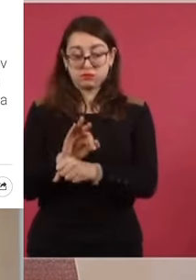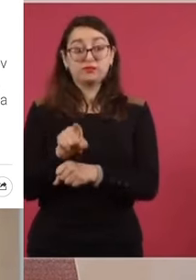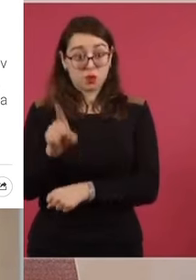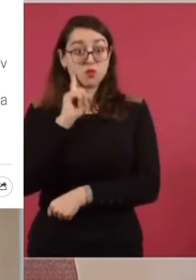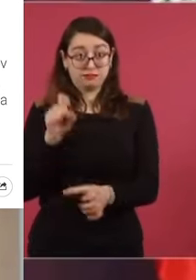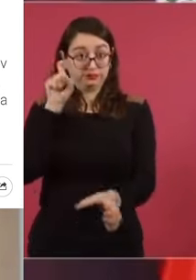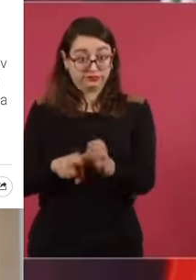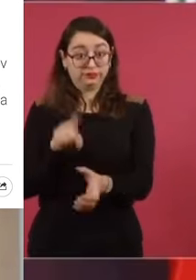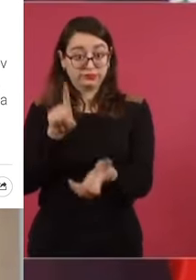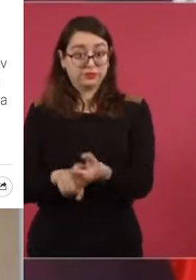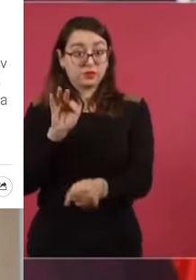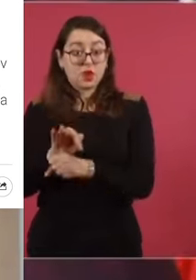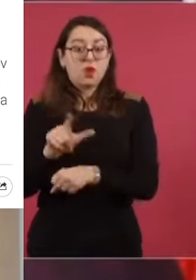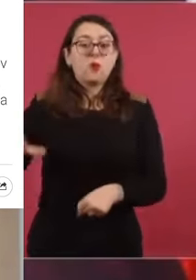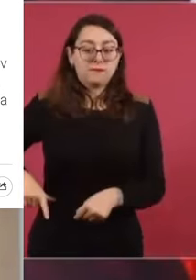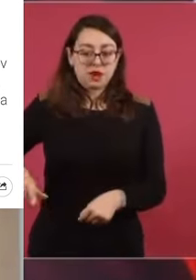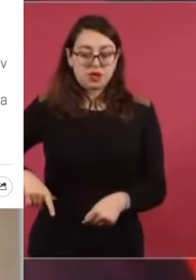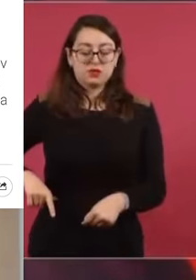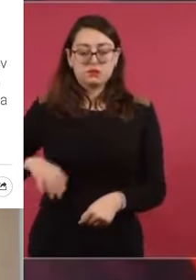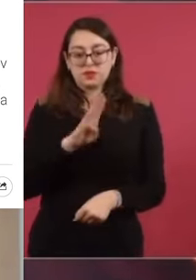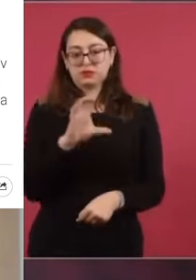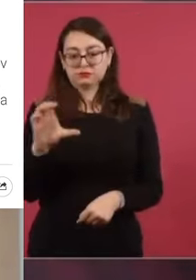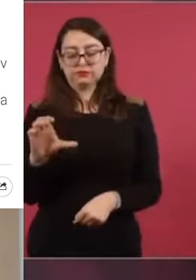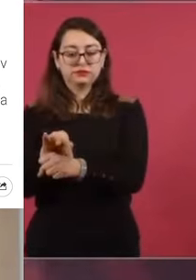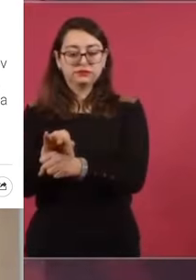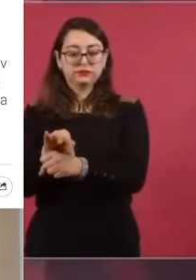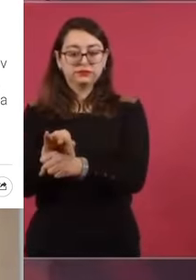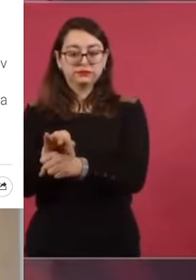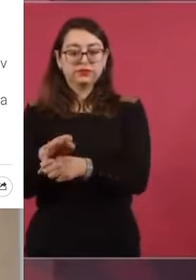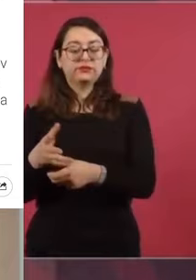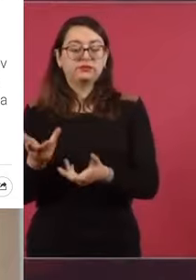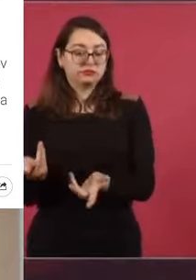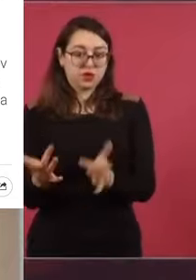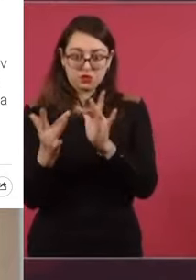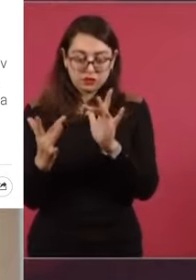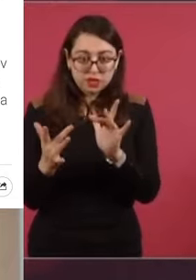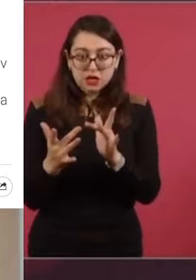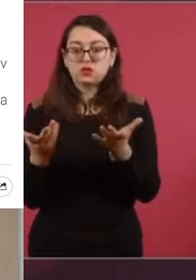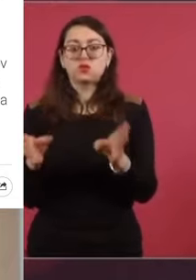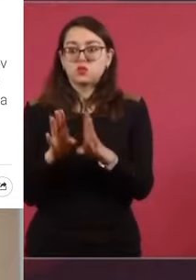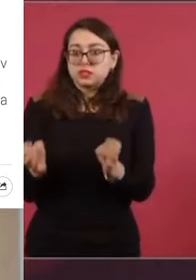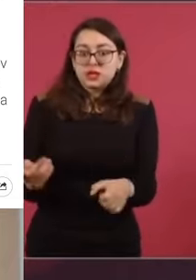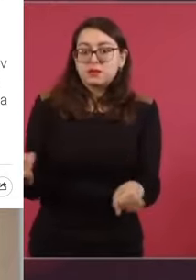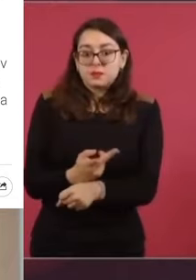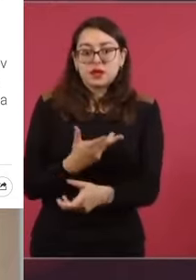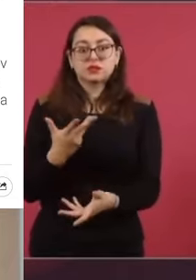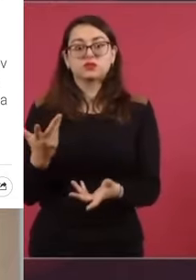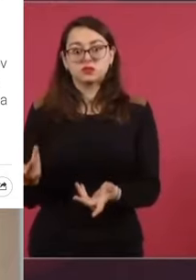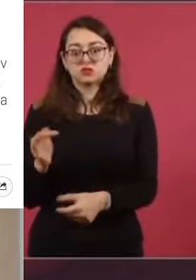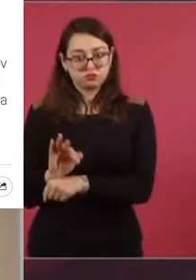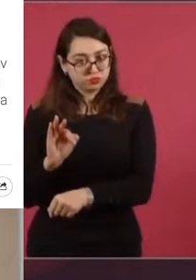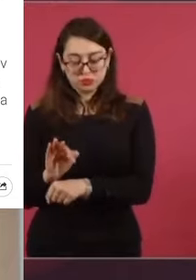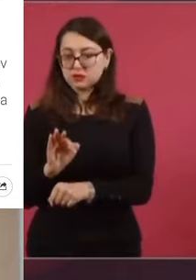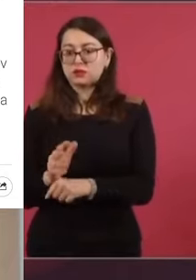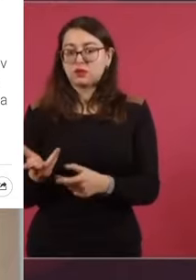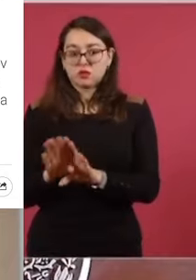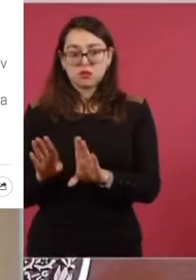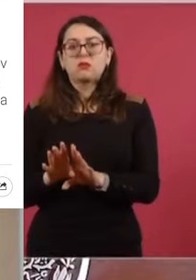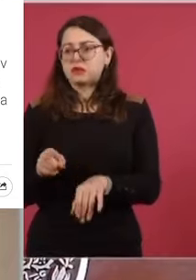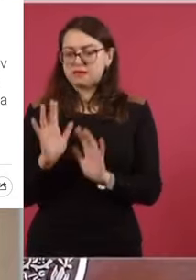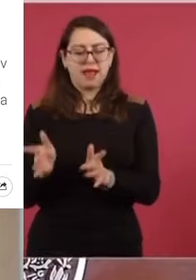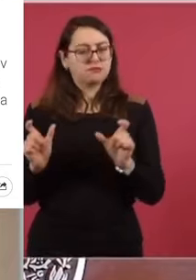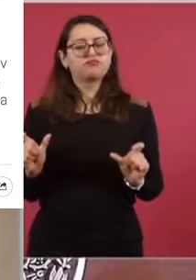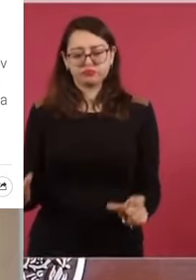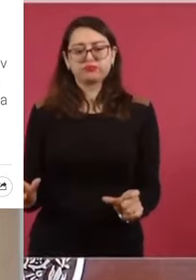en ese mecanismo, en el gobierno de Baja California, la buscaron para ver su situación, para darle protección, tiene